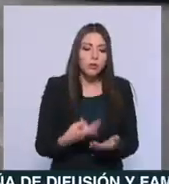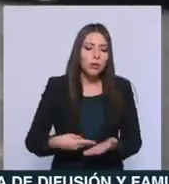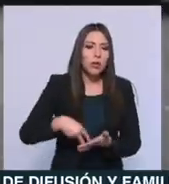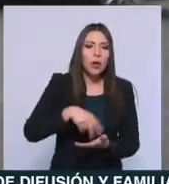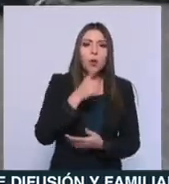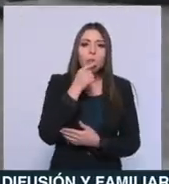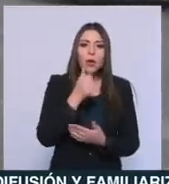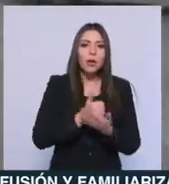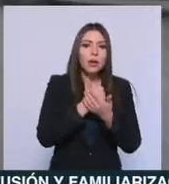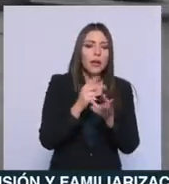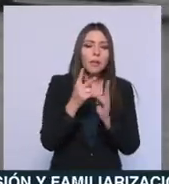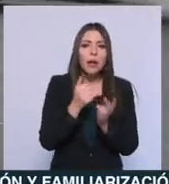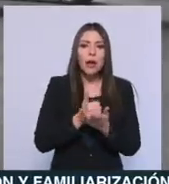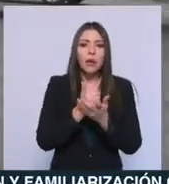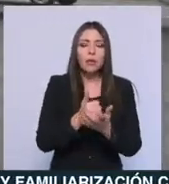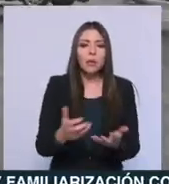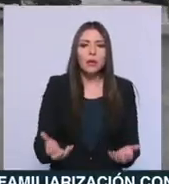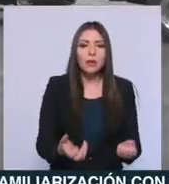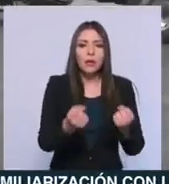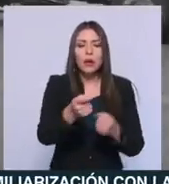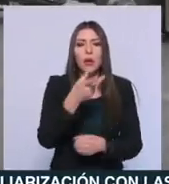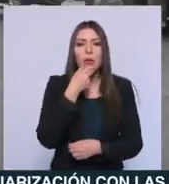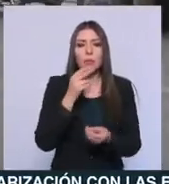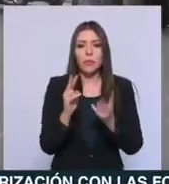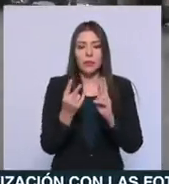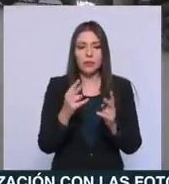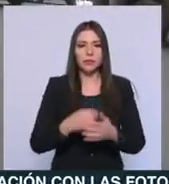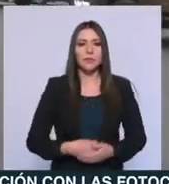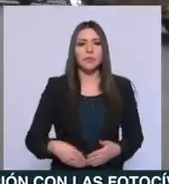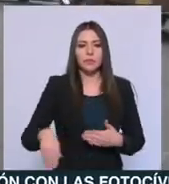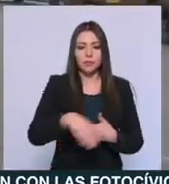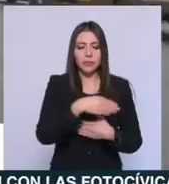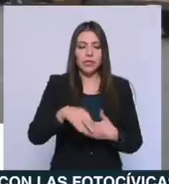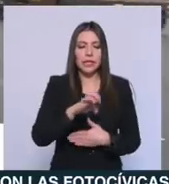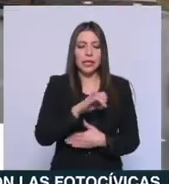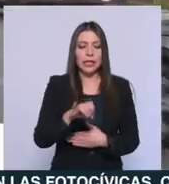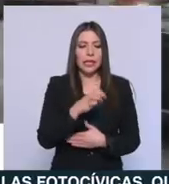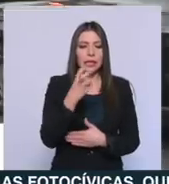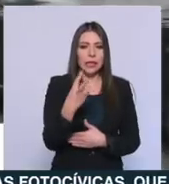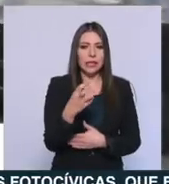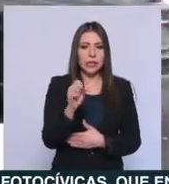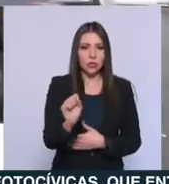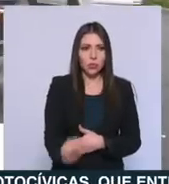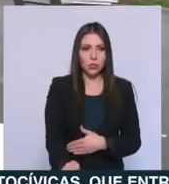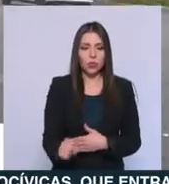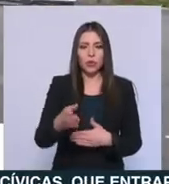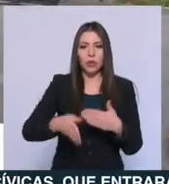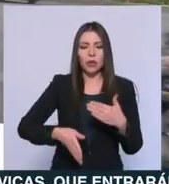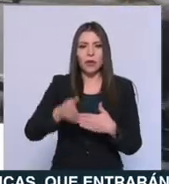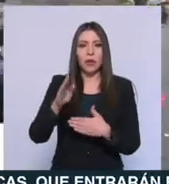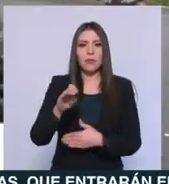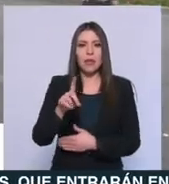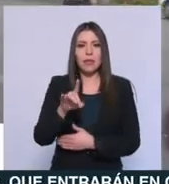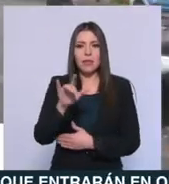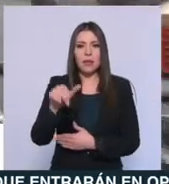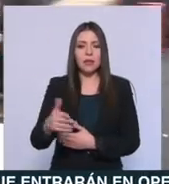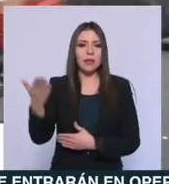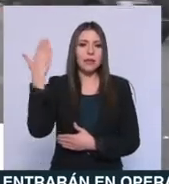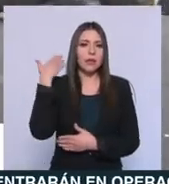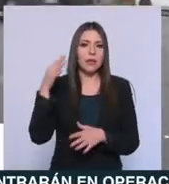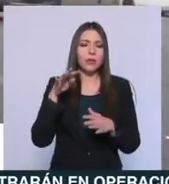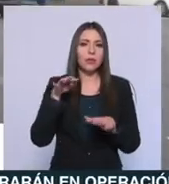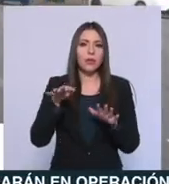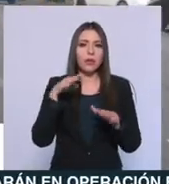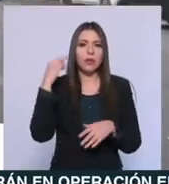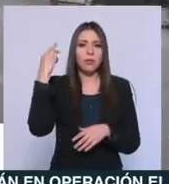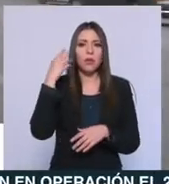tránsito. Fue en este punto, en el cruce de Eje 3 Poniente Medellín y el Eje 3 Sur Baja California, donde el pasado 19 de marzo un automovilista